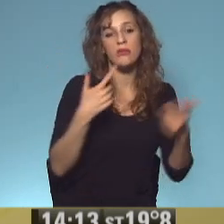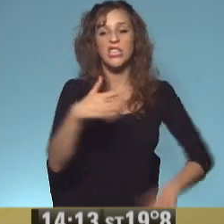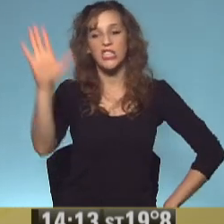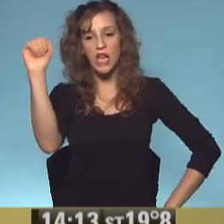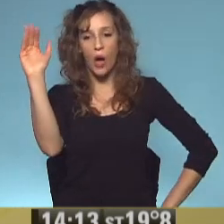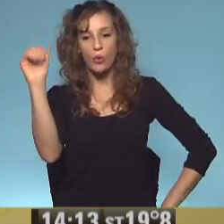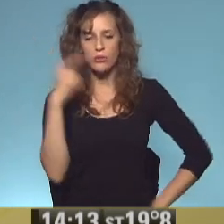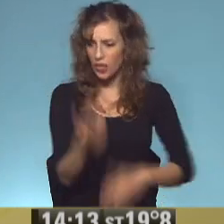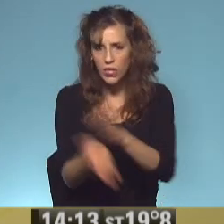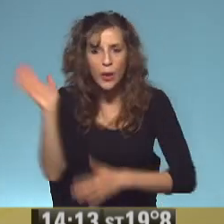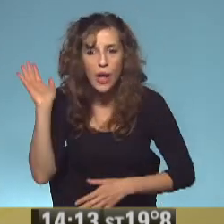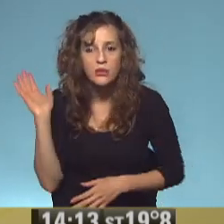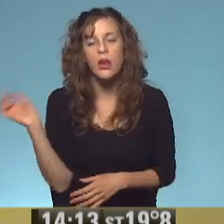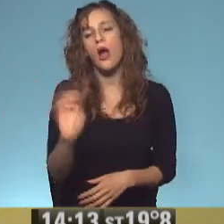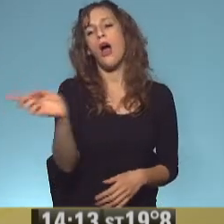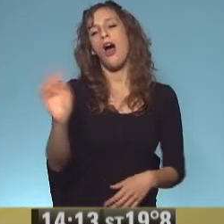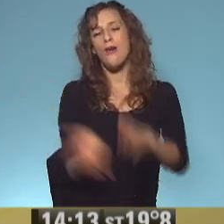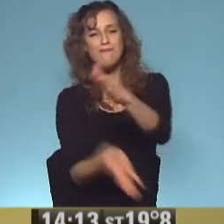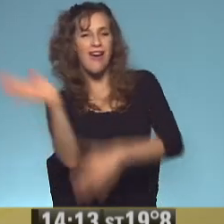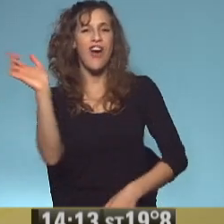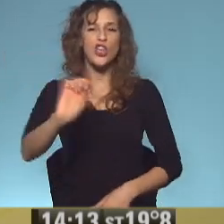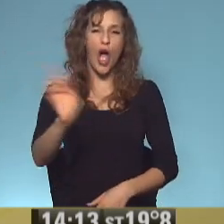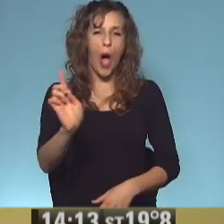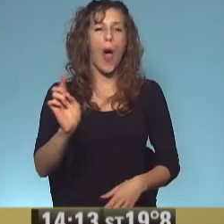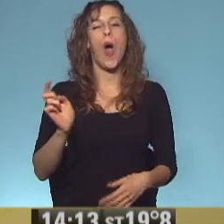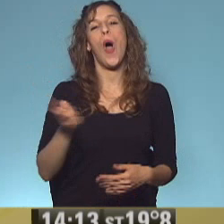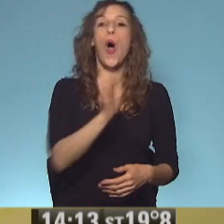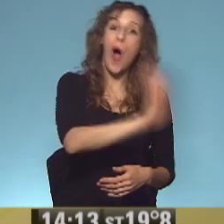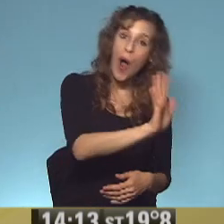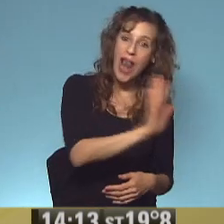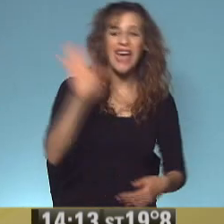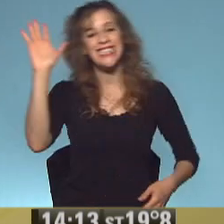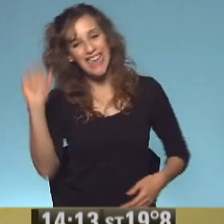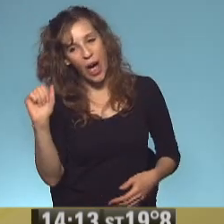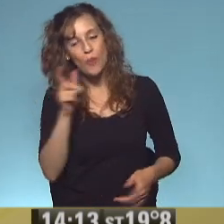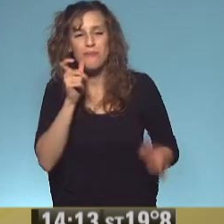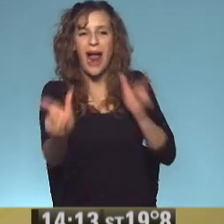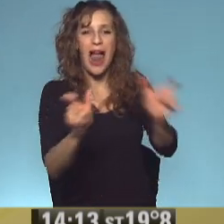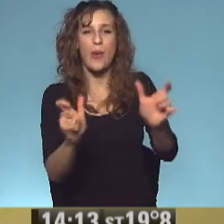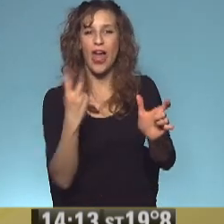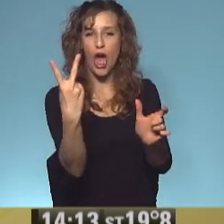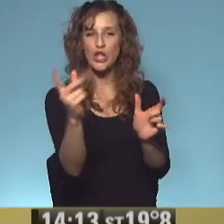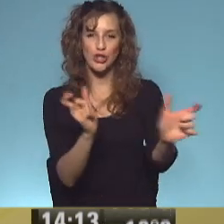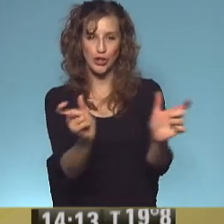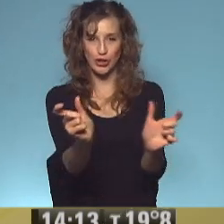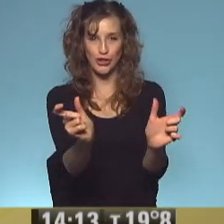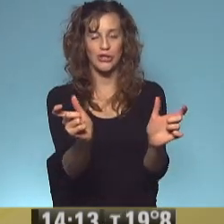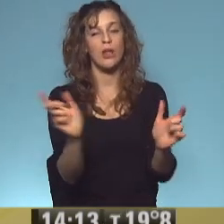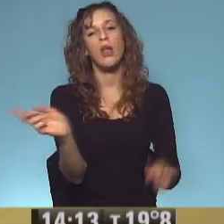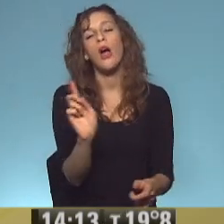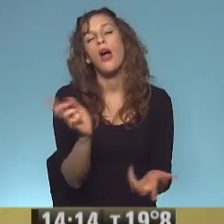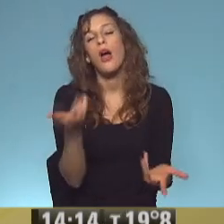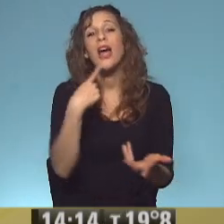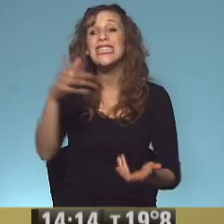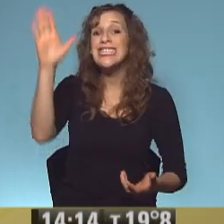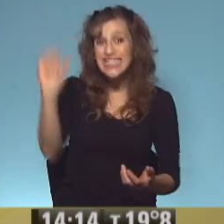vas? No, ¿por qué me voy a ir? Te dijiste chao. Ay, ay, ay. Dije chao porque estamos diciendo